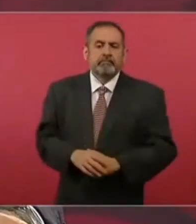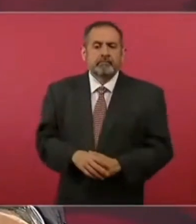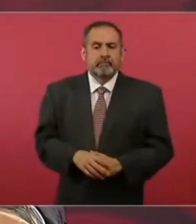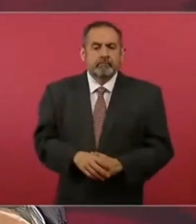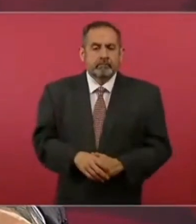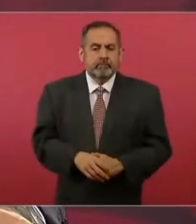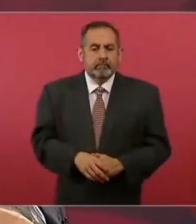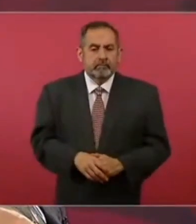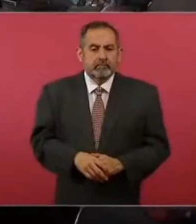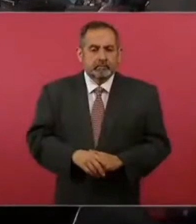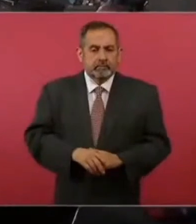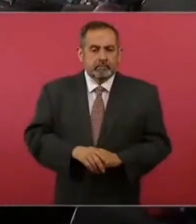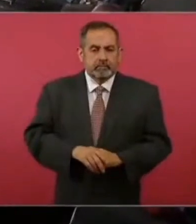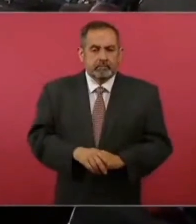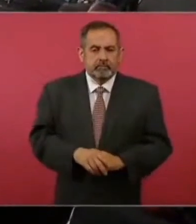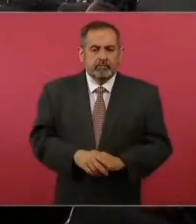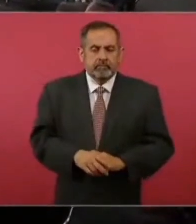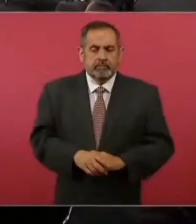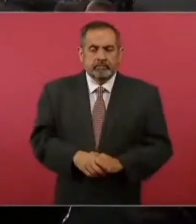¿Bande?